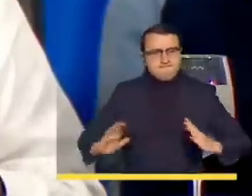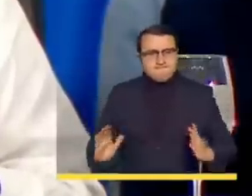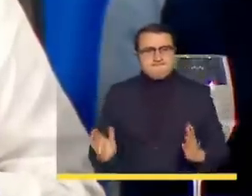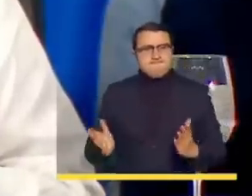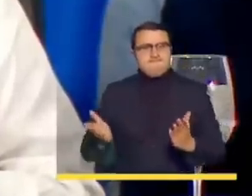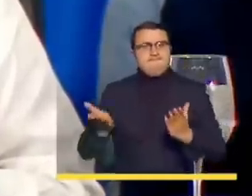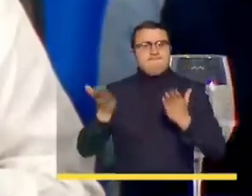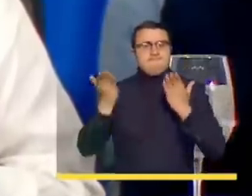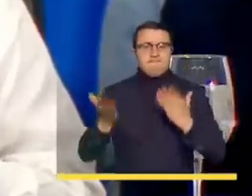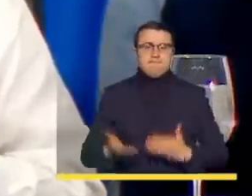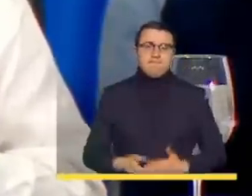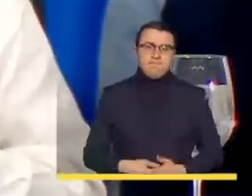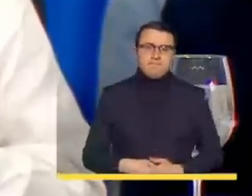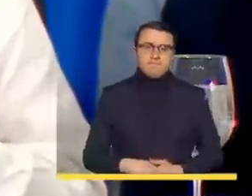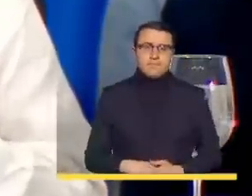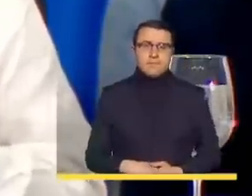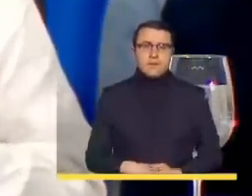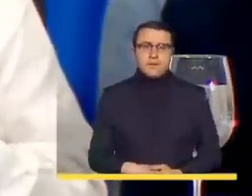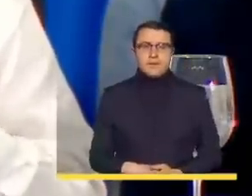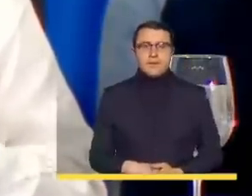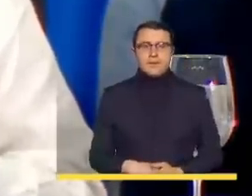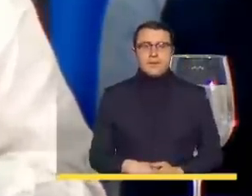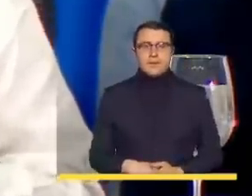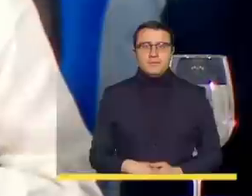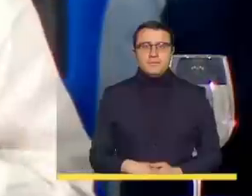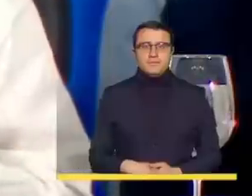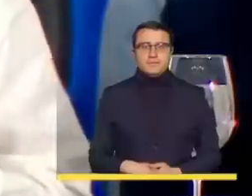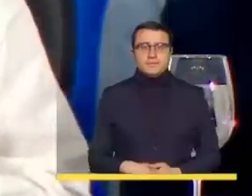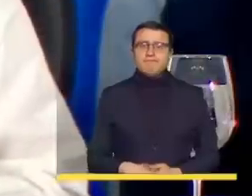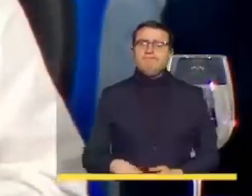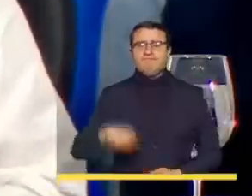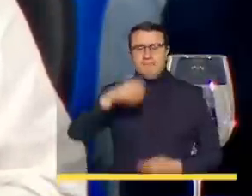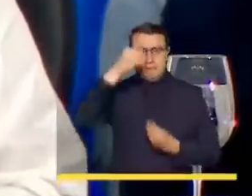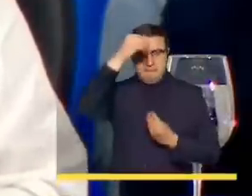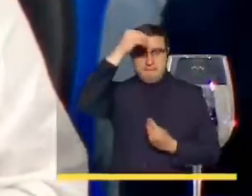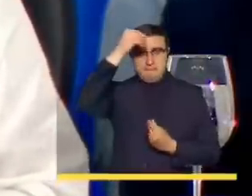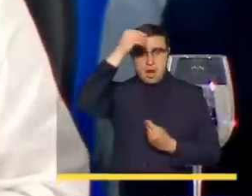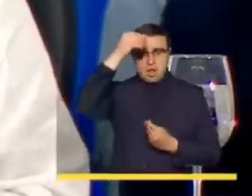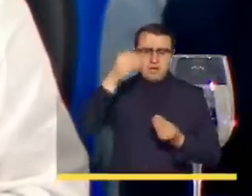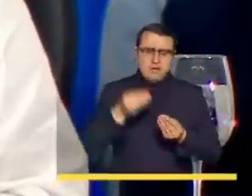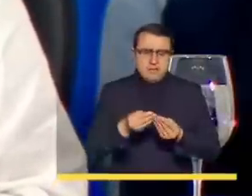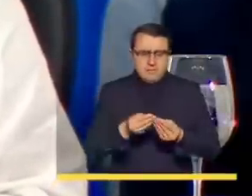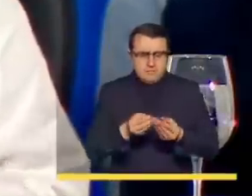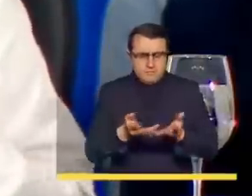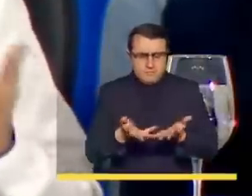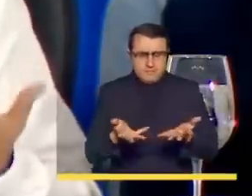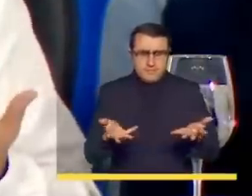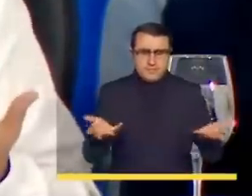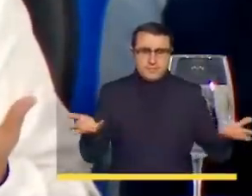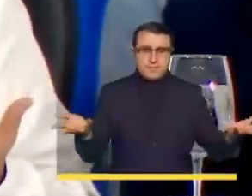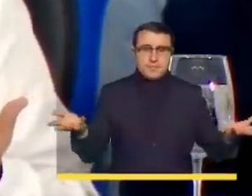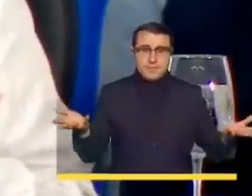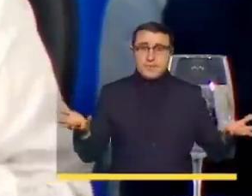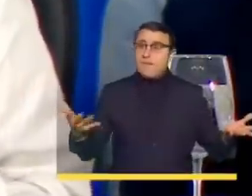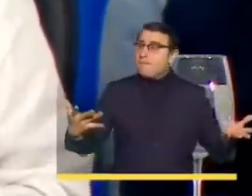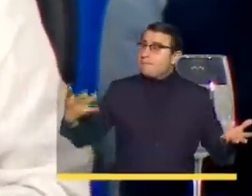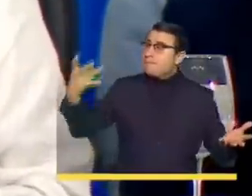Tenemos que utilizar toda la reserva de valores que hemos